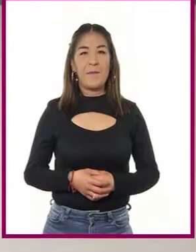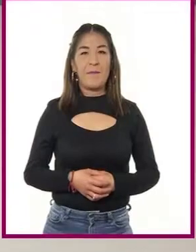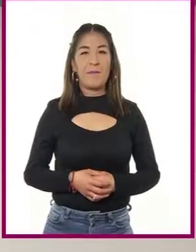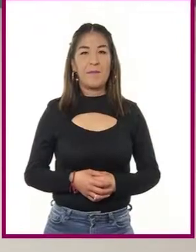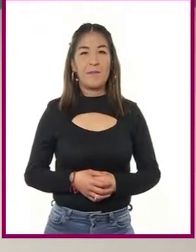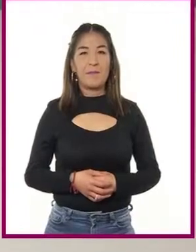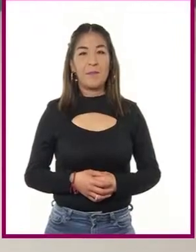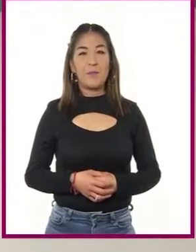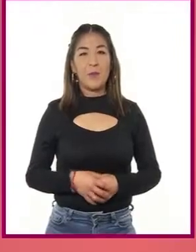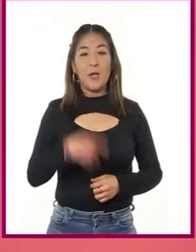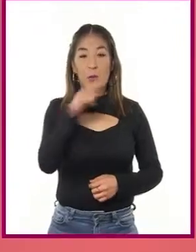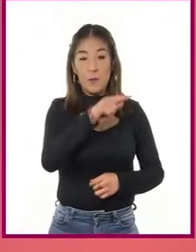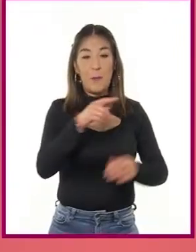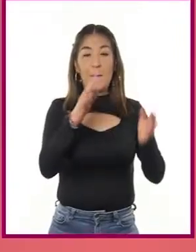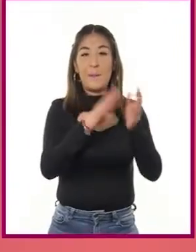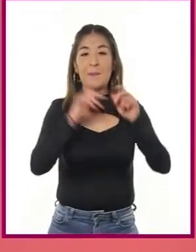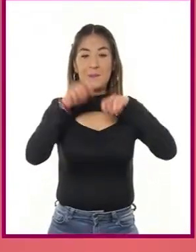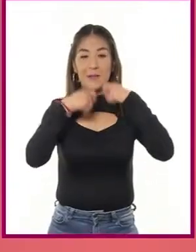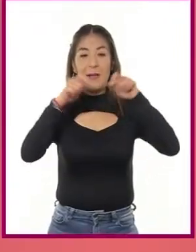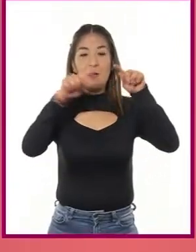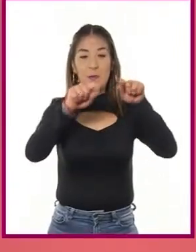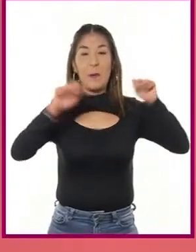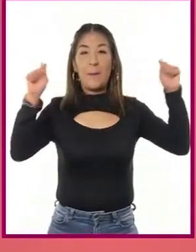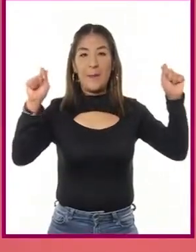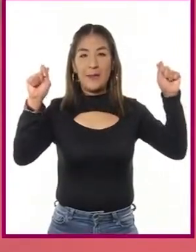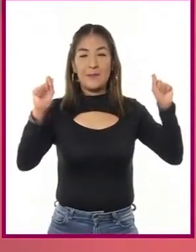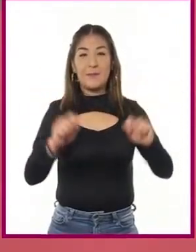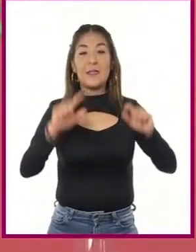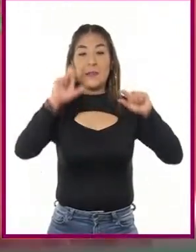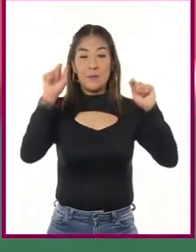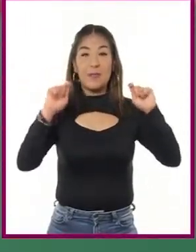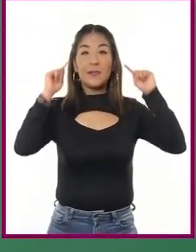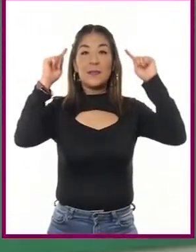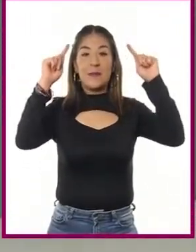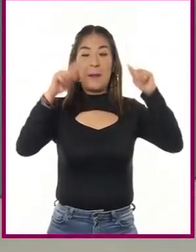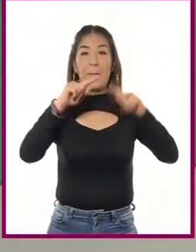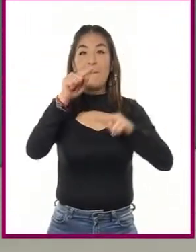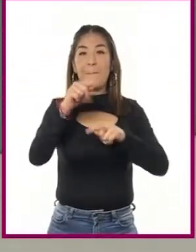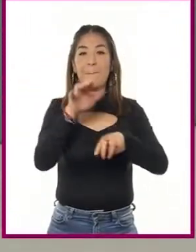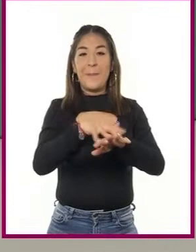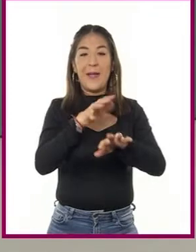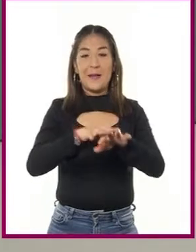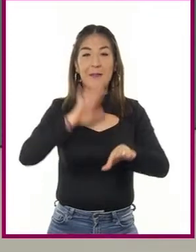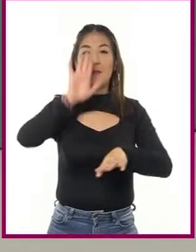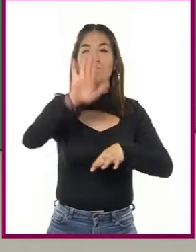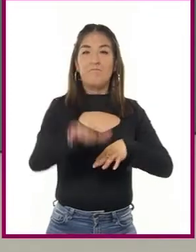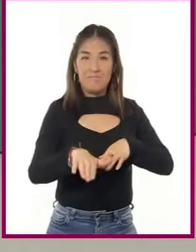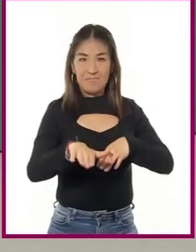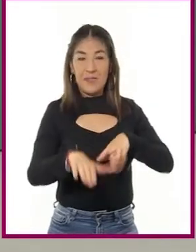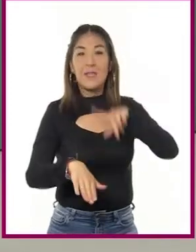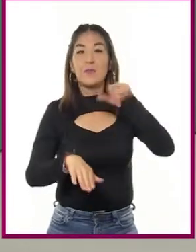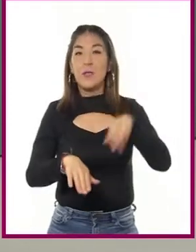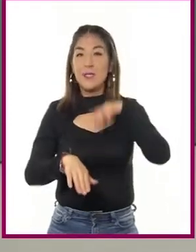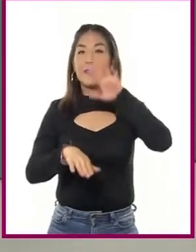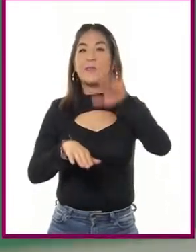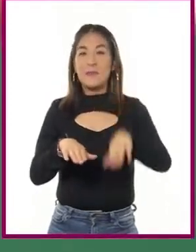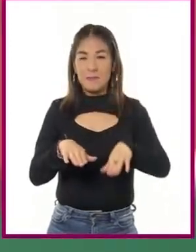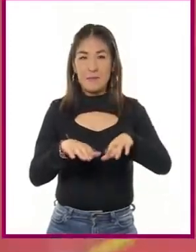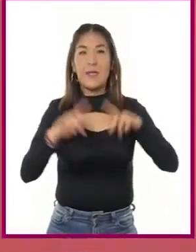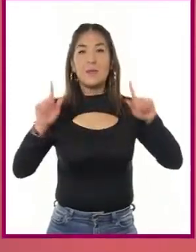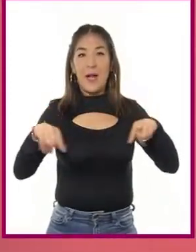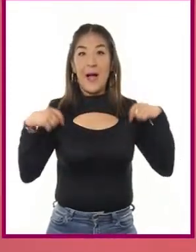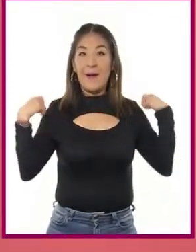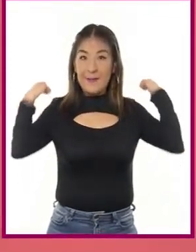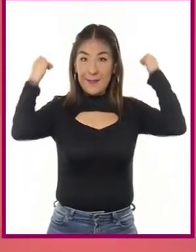toma el paliacate con las dos manos, tus brazos bien extendidos. Ahora vamos a pasar un pie, después el otro, recorremos por atrás